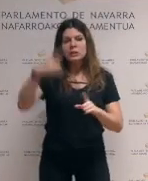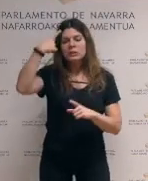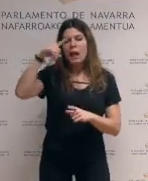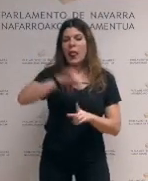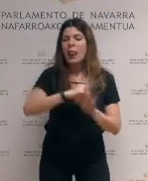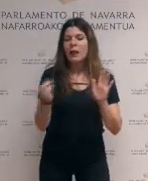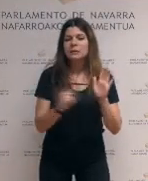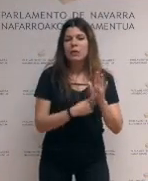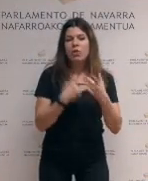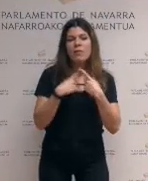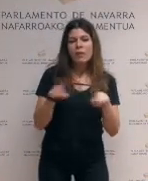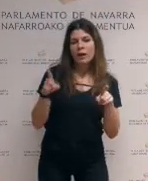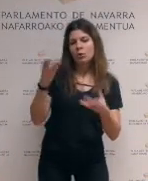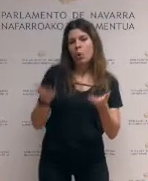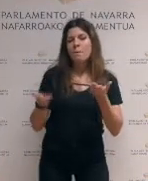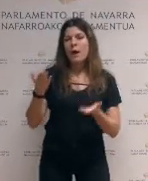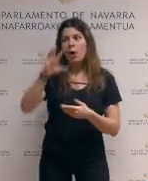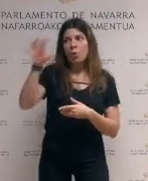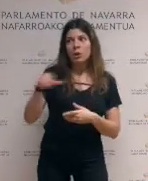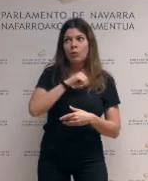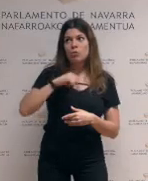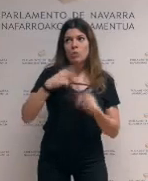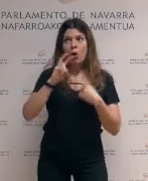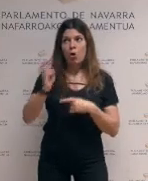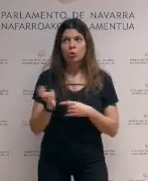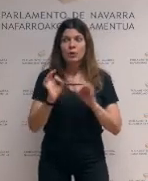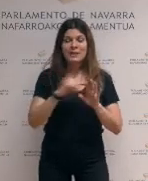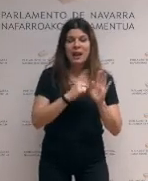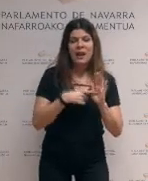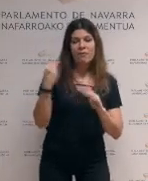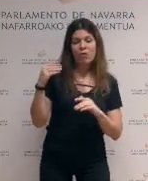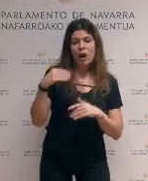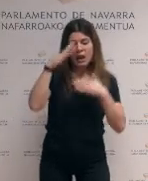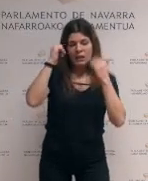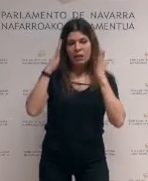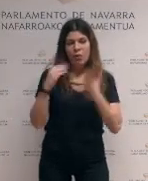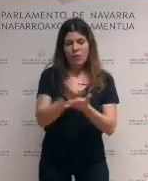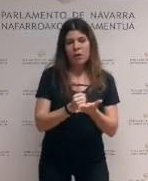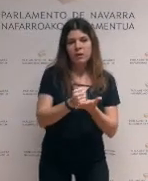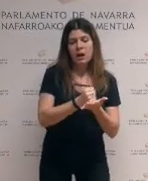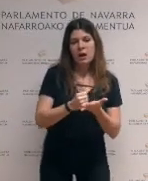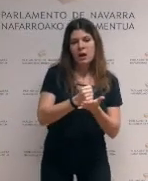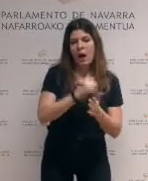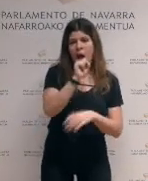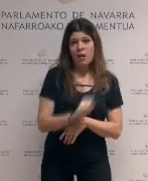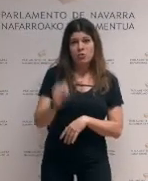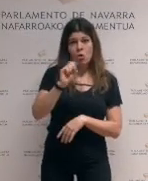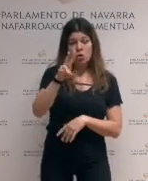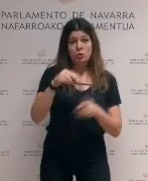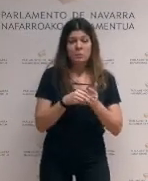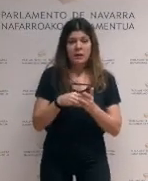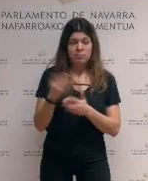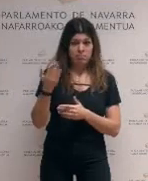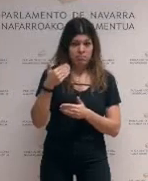legislación diferente al resto de comunidades autónomas, una ley foral de atención farmacéutica del año 2000, que fue modificada en